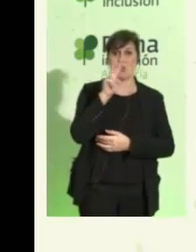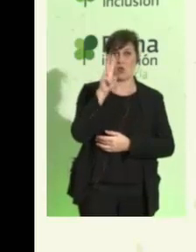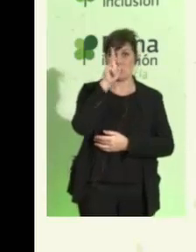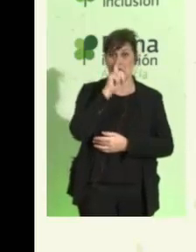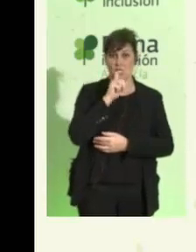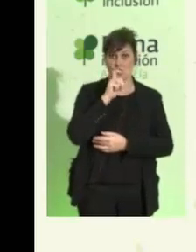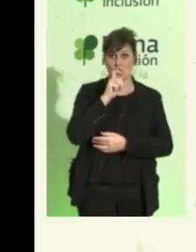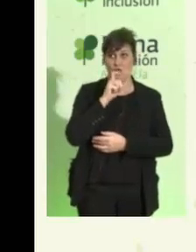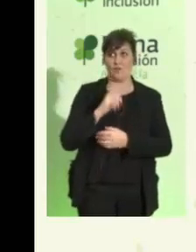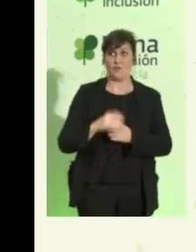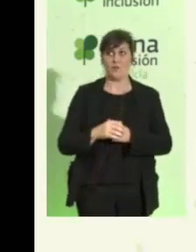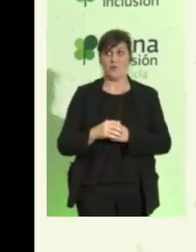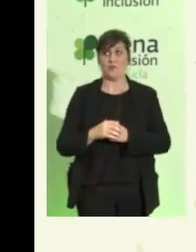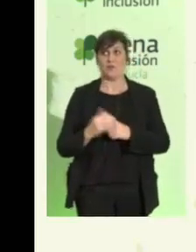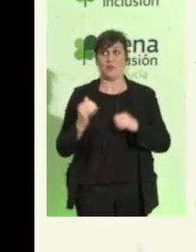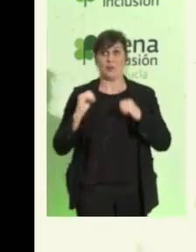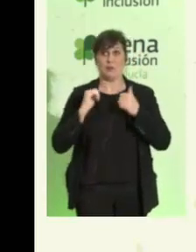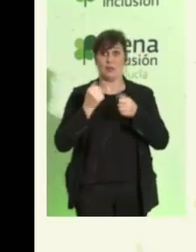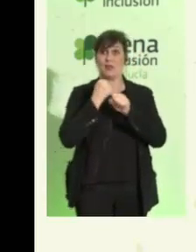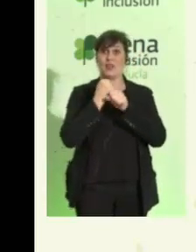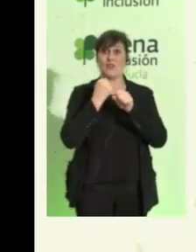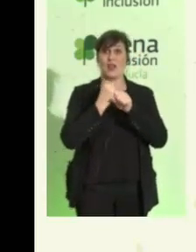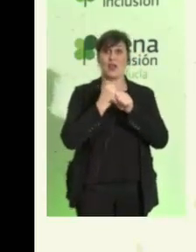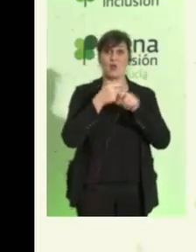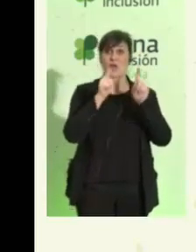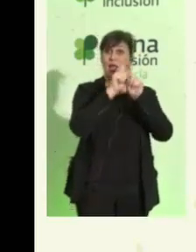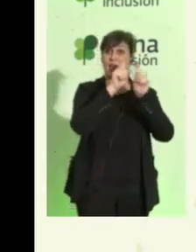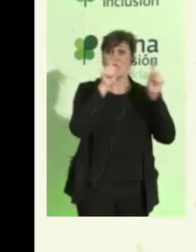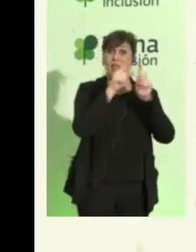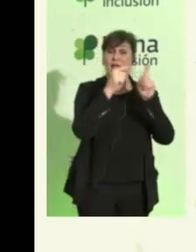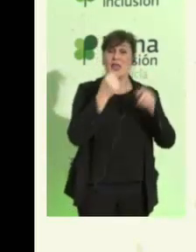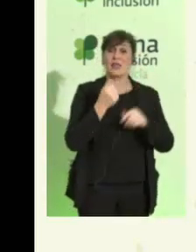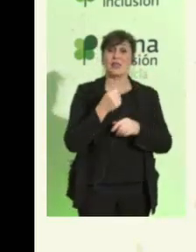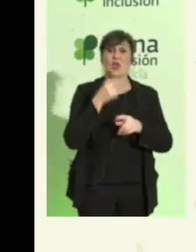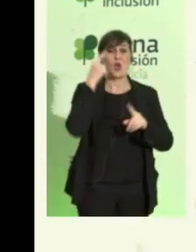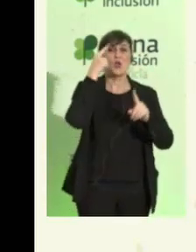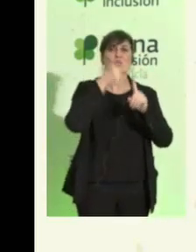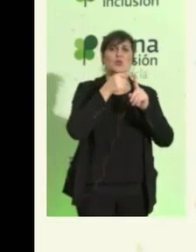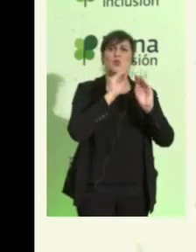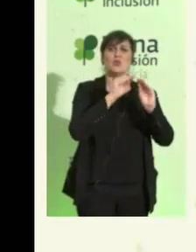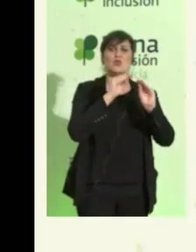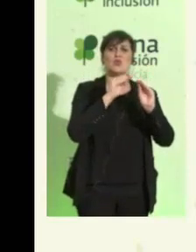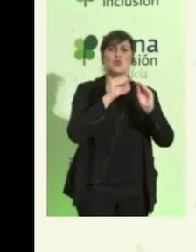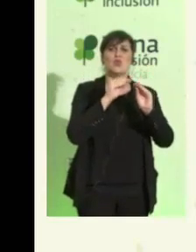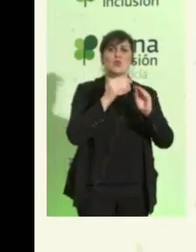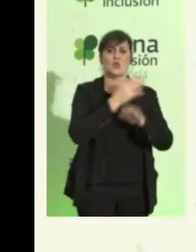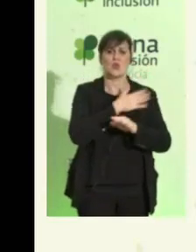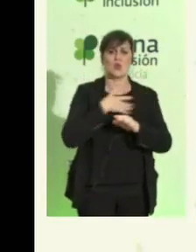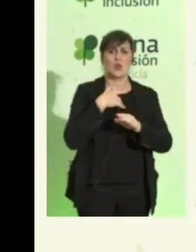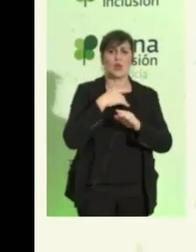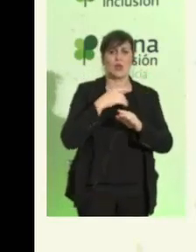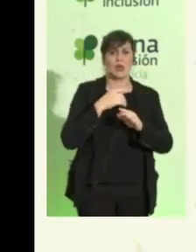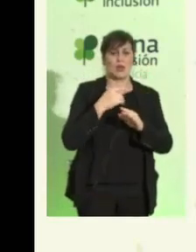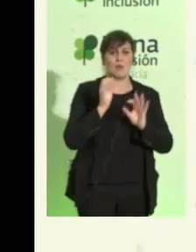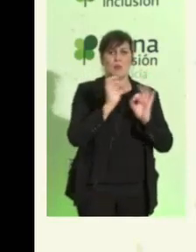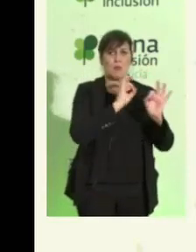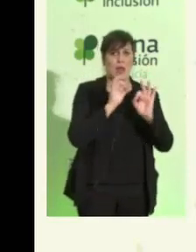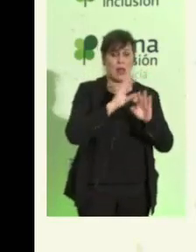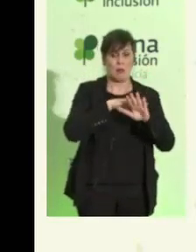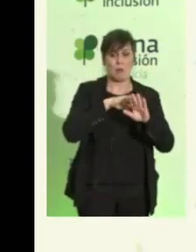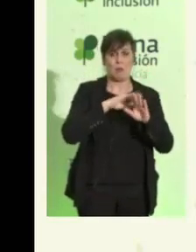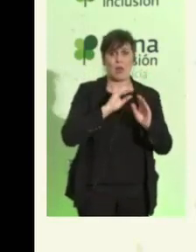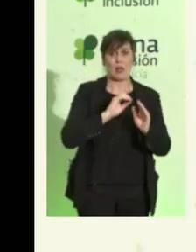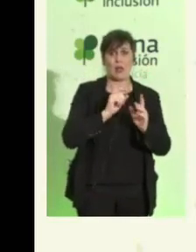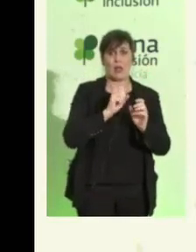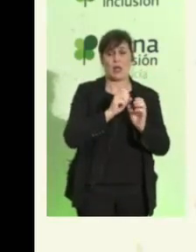y empecé a trabajar para una organización que ayudaba a las personas en el proceso de institucionalización, es decir, trasladarse a la comunidad. Y